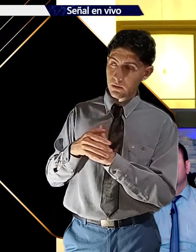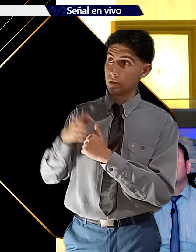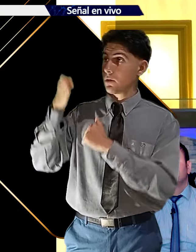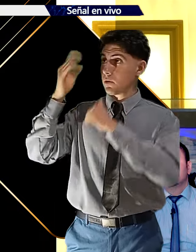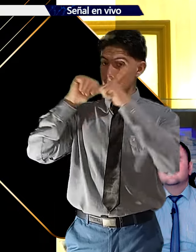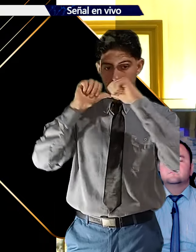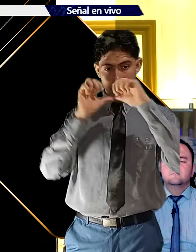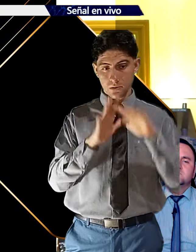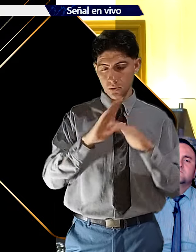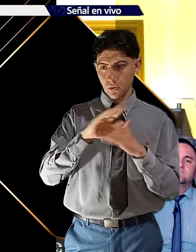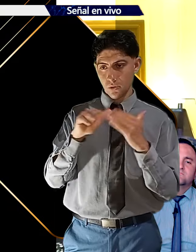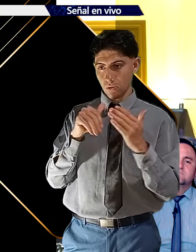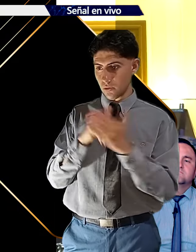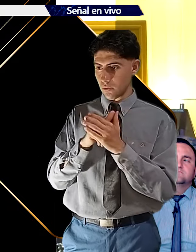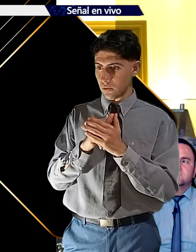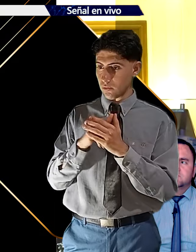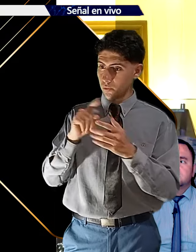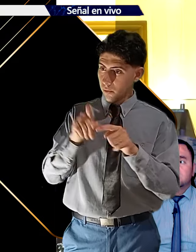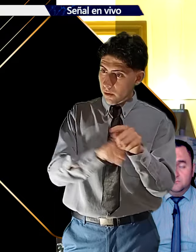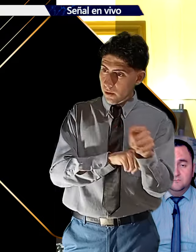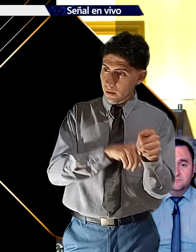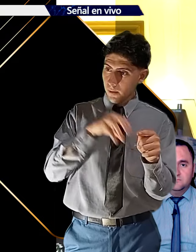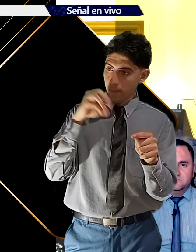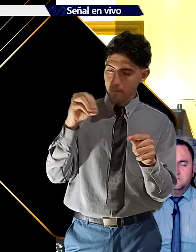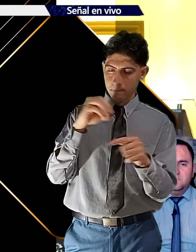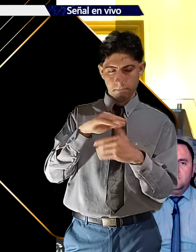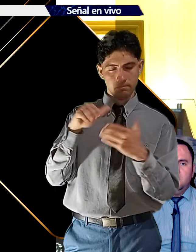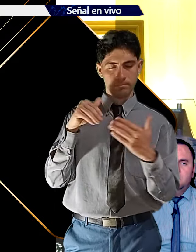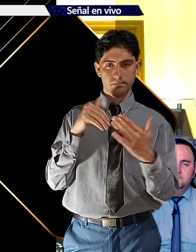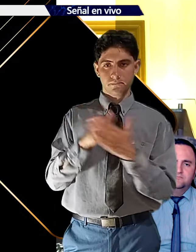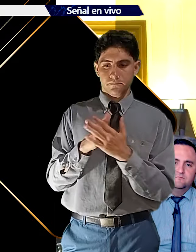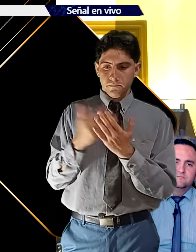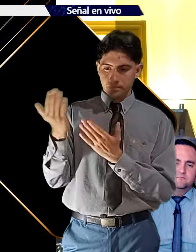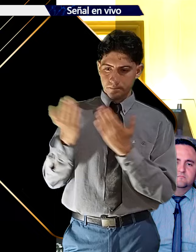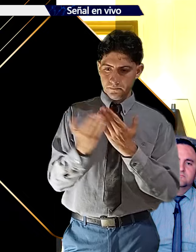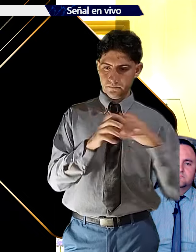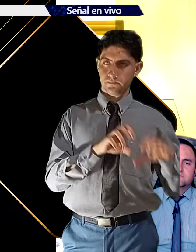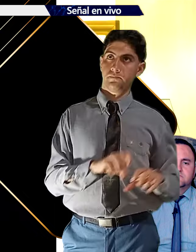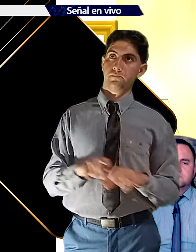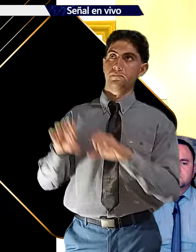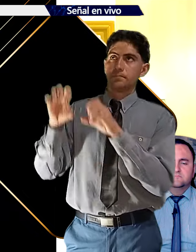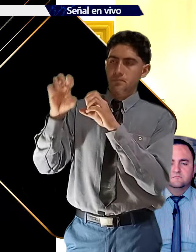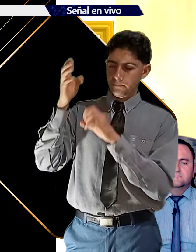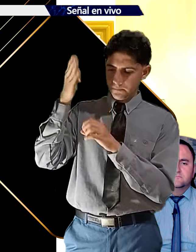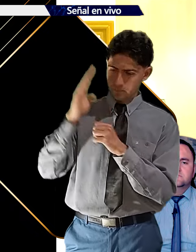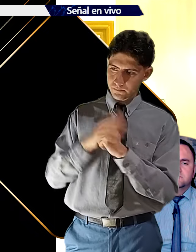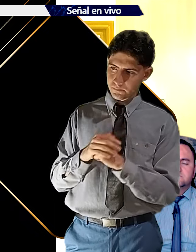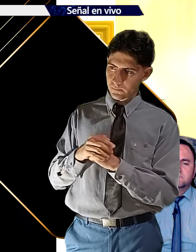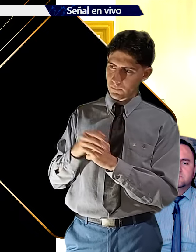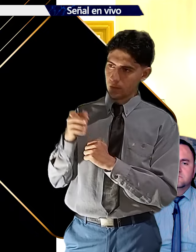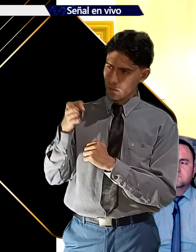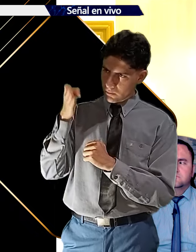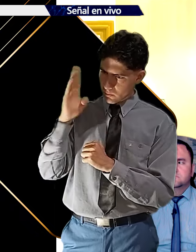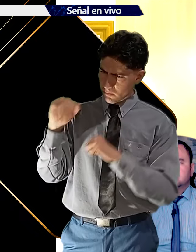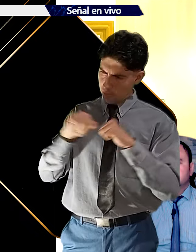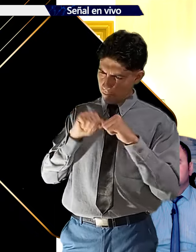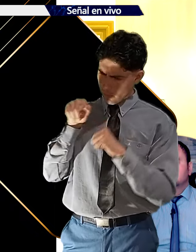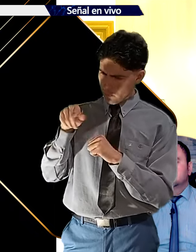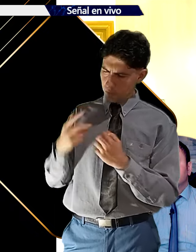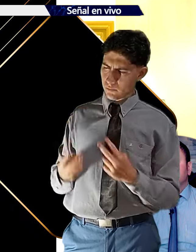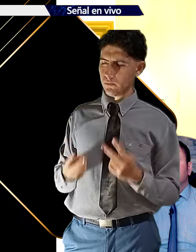menos posible equivocarme contigo. Y si Dios ha bendecido a tus hermanos y han podido salir adelante, y tus hermanas en el ministerio sirviendo a Dios,